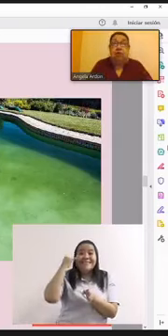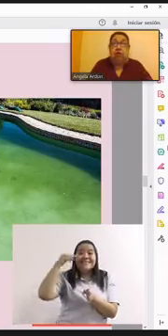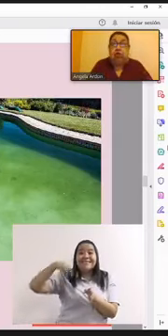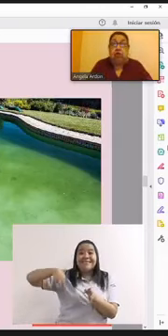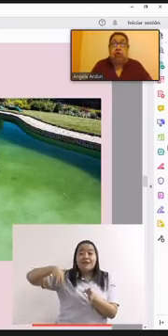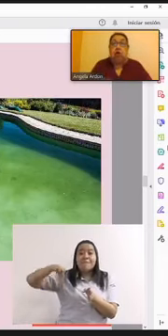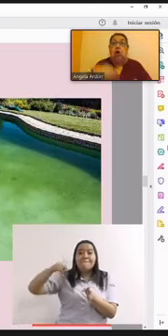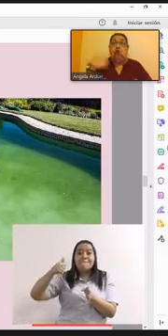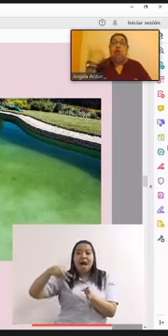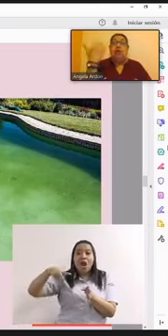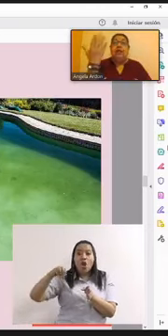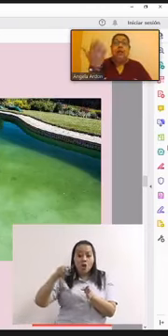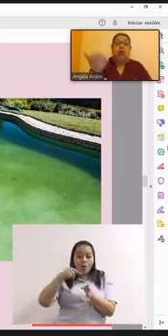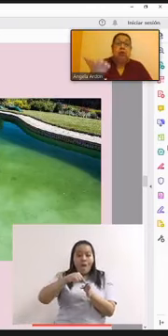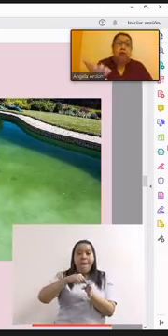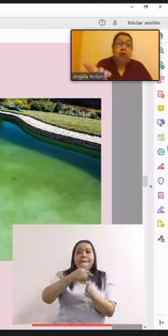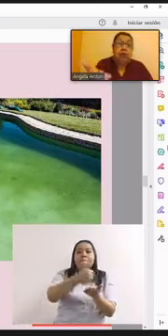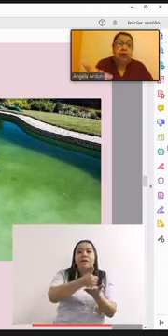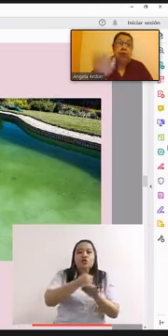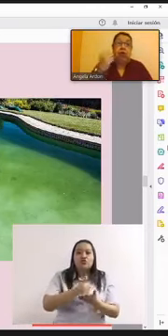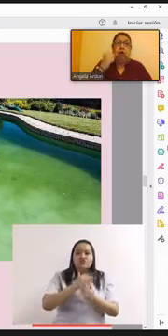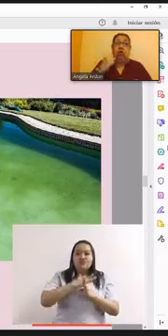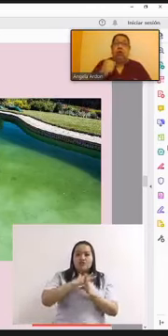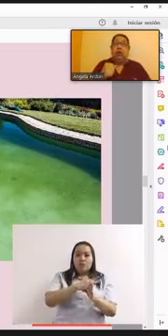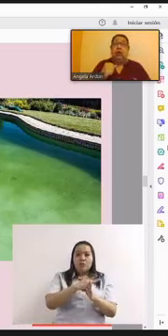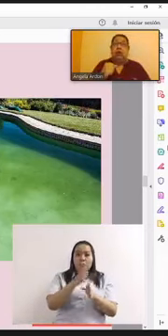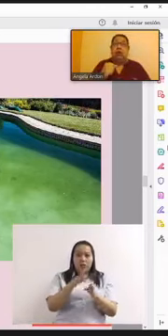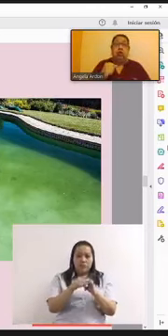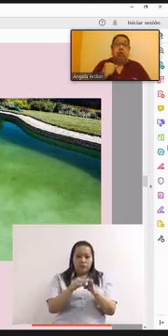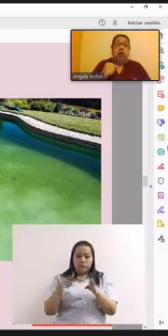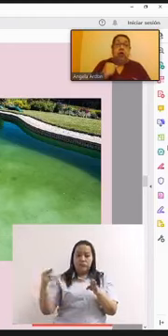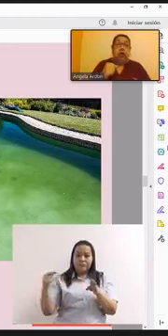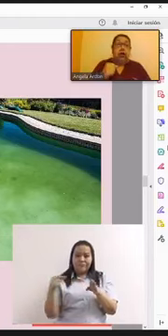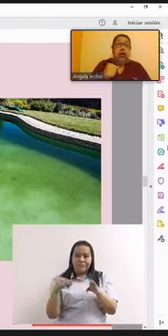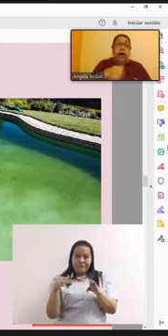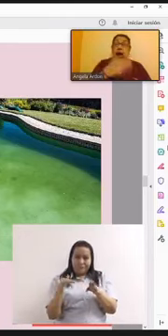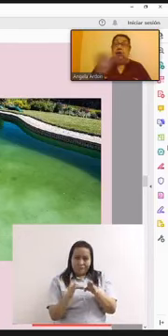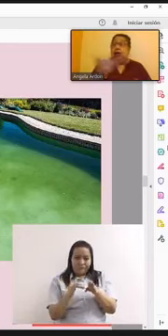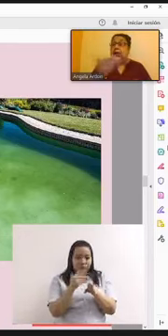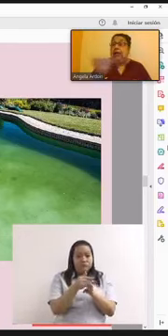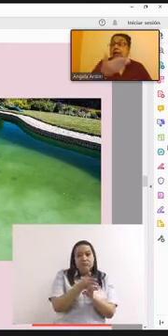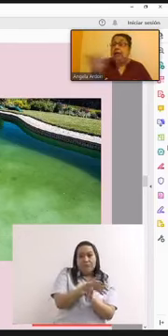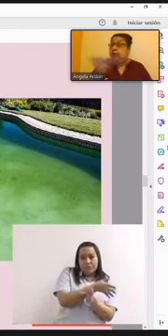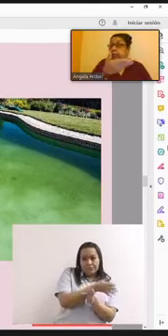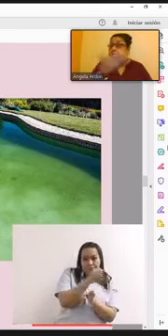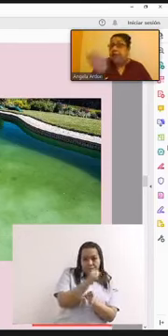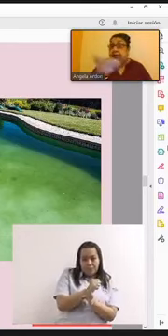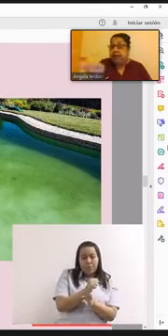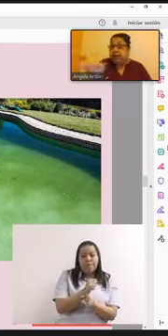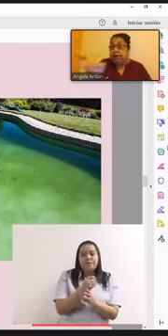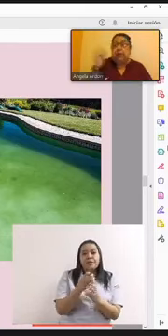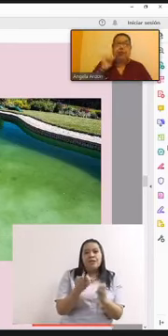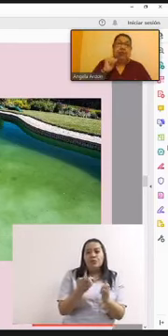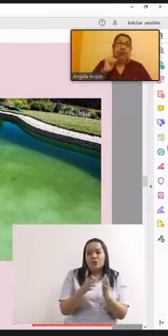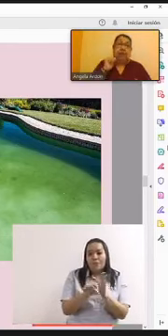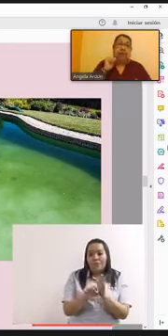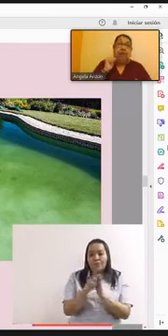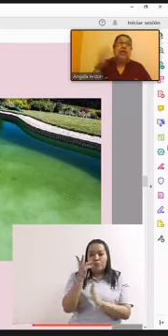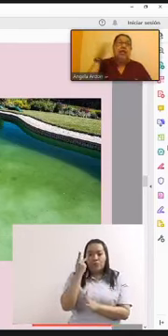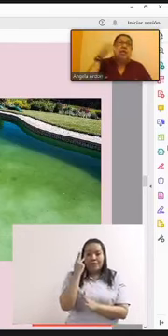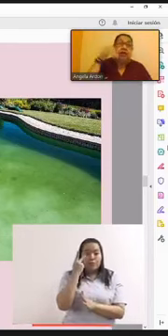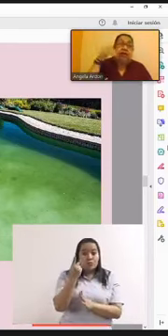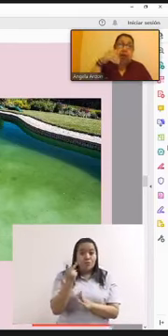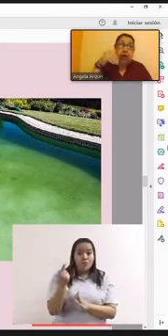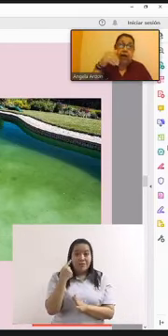los oídos. Nos metemos también, por ejemplo, sumergimos los oídos ahora a cualquier piscina, miren esta piscina.